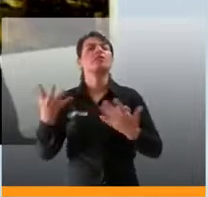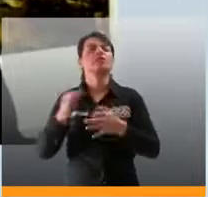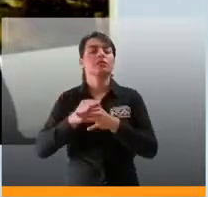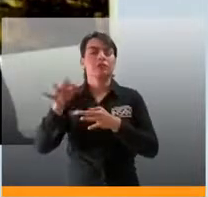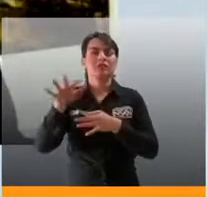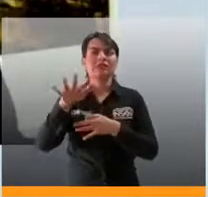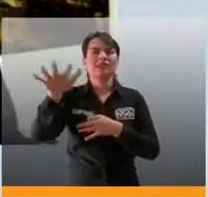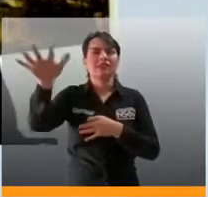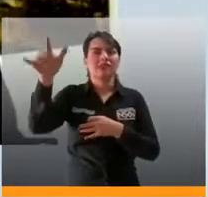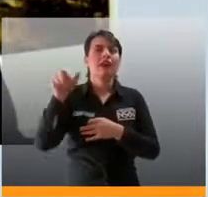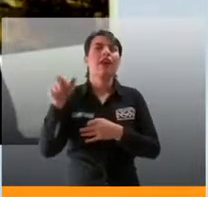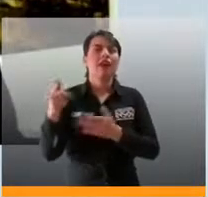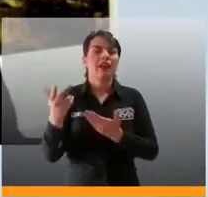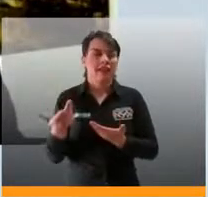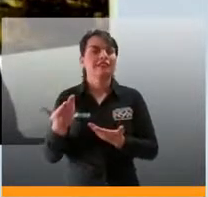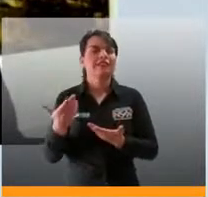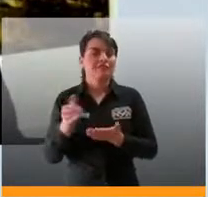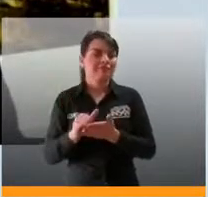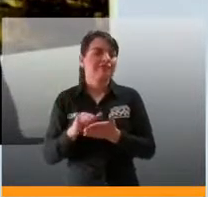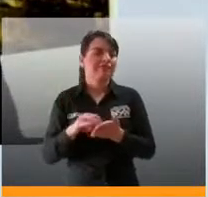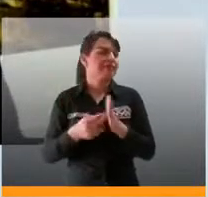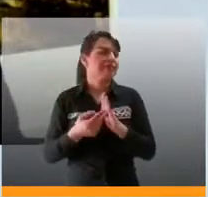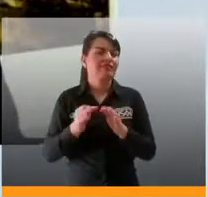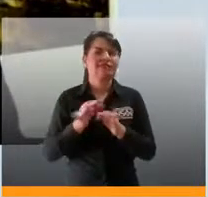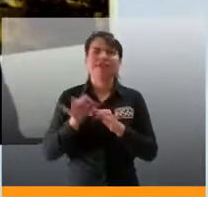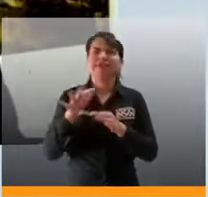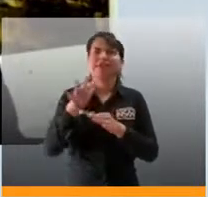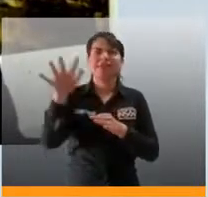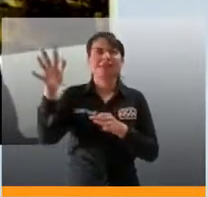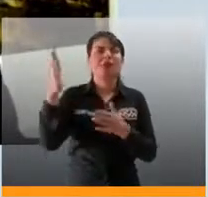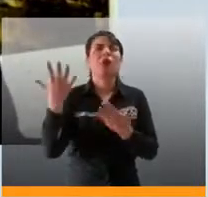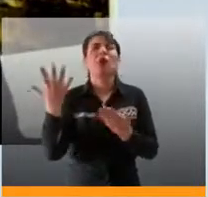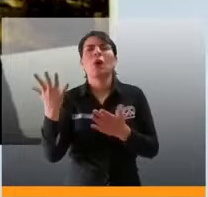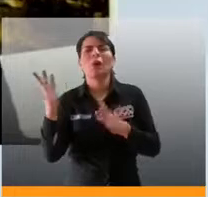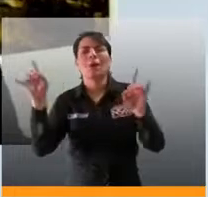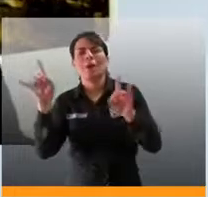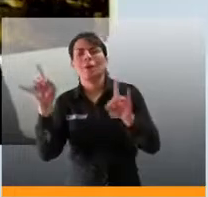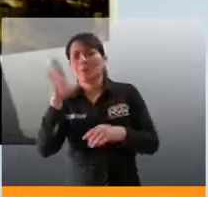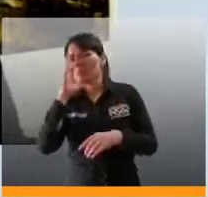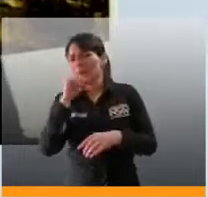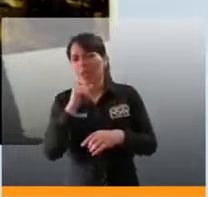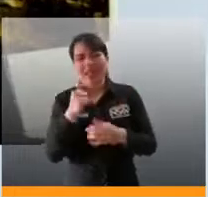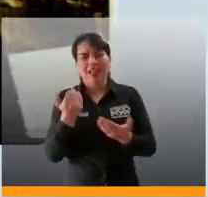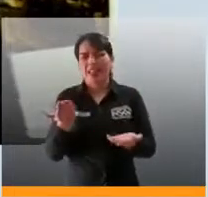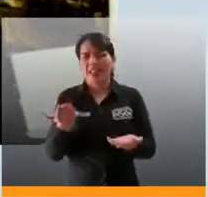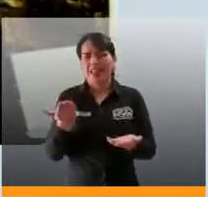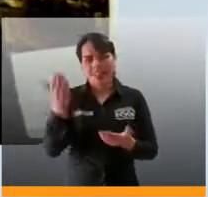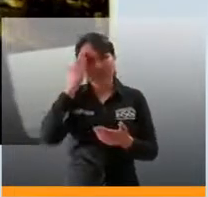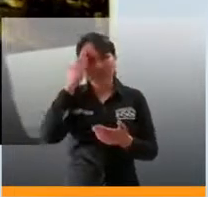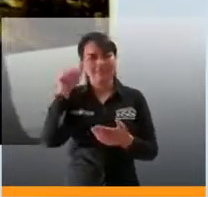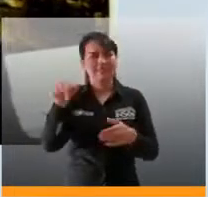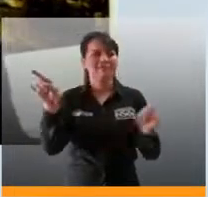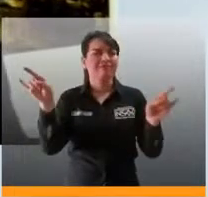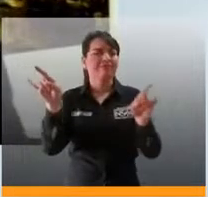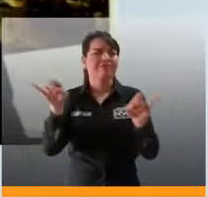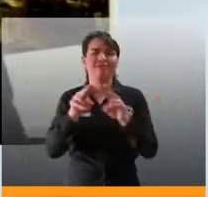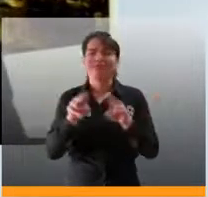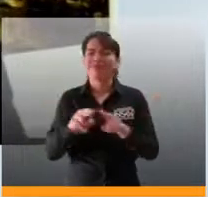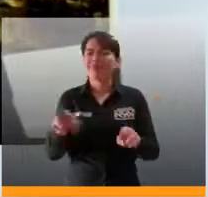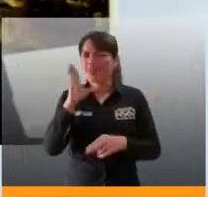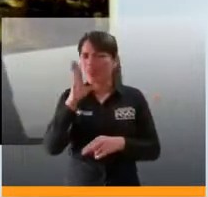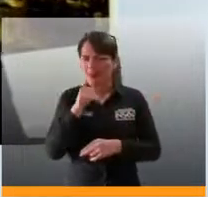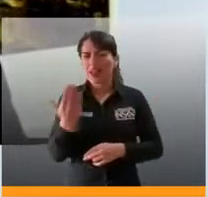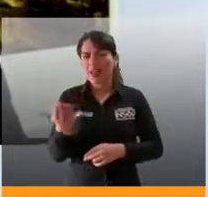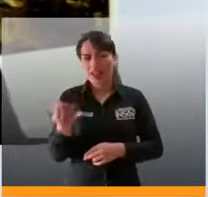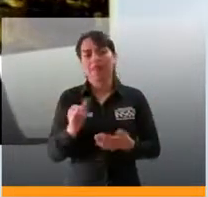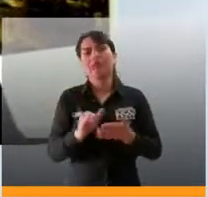no teníamos acceso, así fuera de manera remota, a través del sistema de internet, que también fue otra